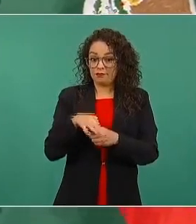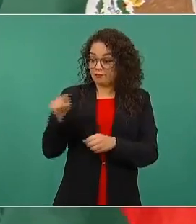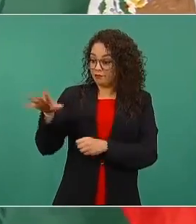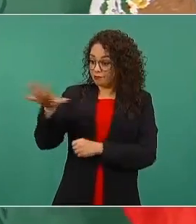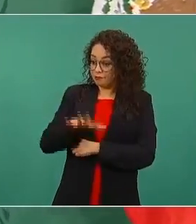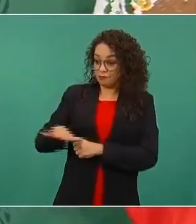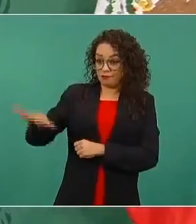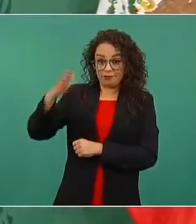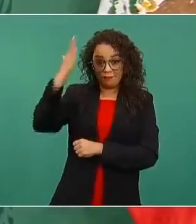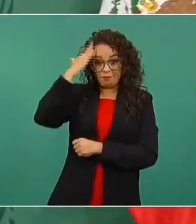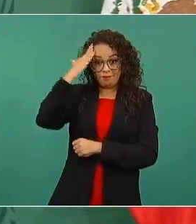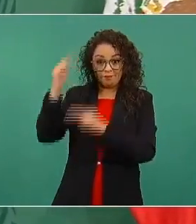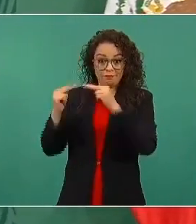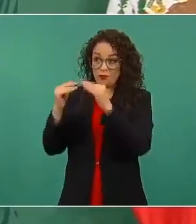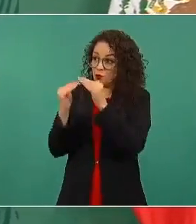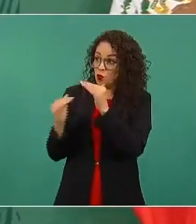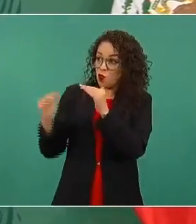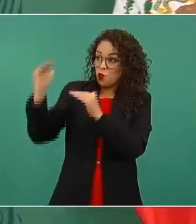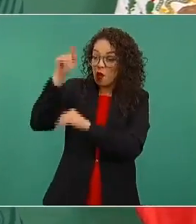cúpulas del poder,